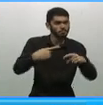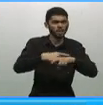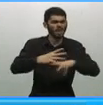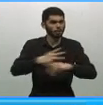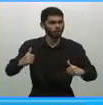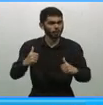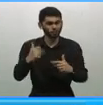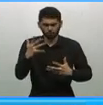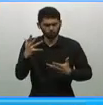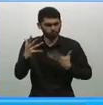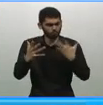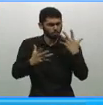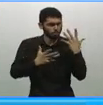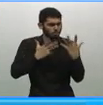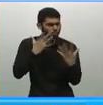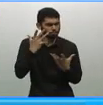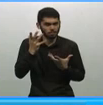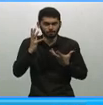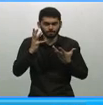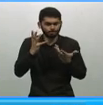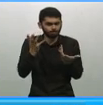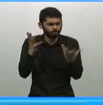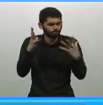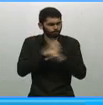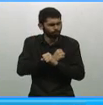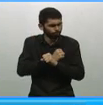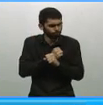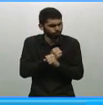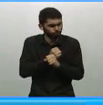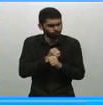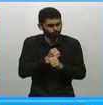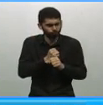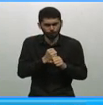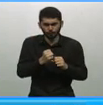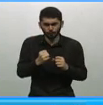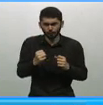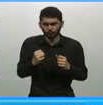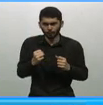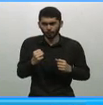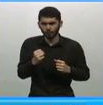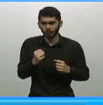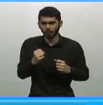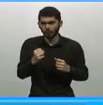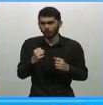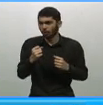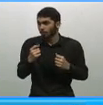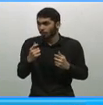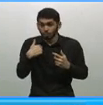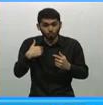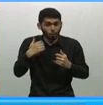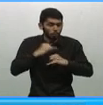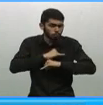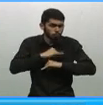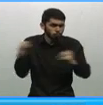era Era un mensaje que no era claro Yo siempre dije después de del partido que se Tendría que haber parado el partido a los 5 minutos cada uno